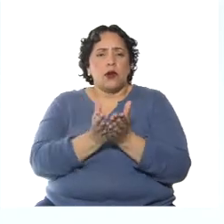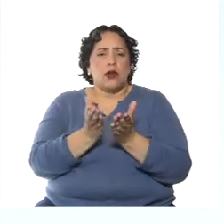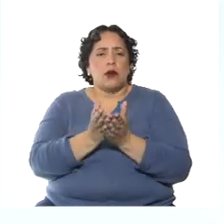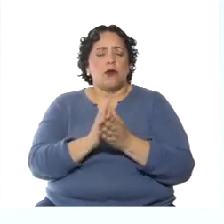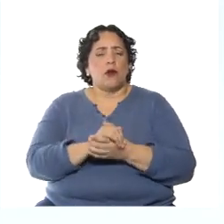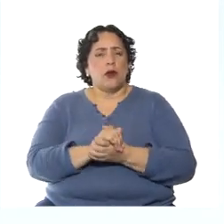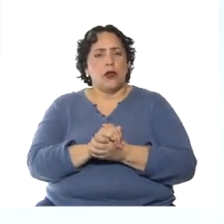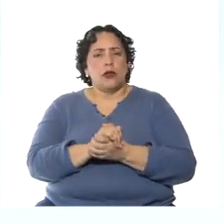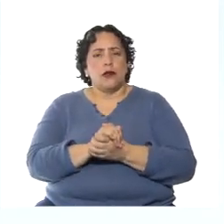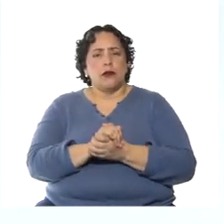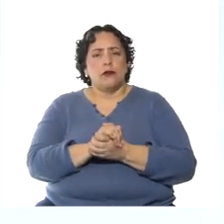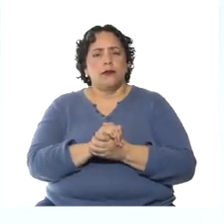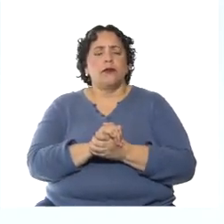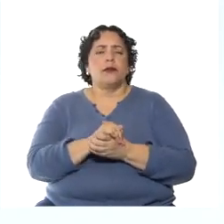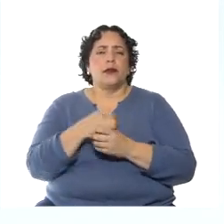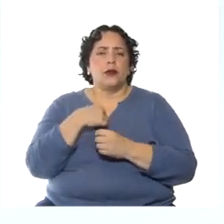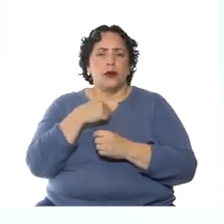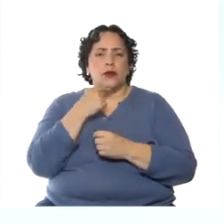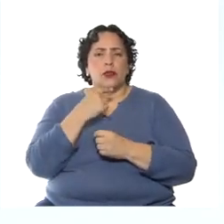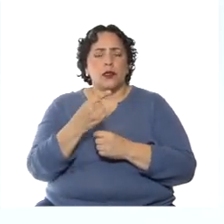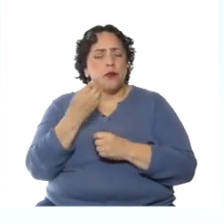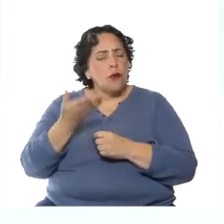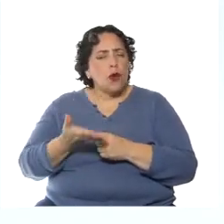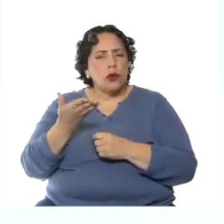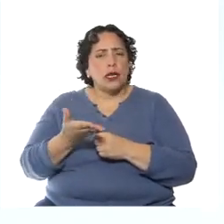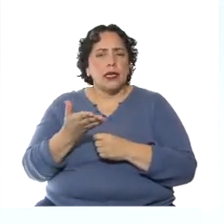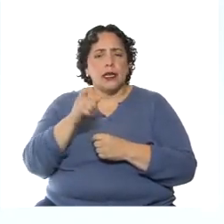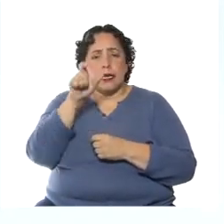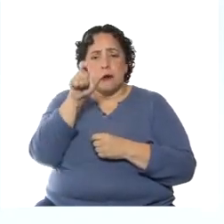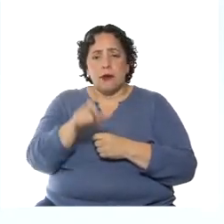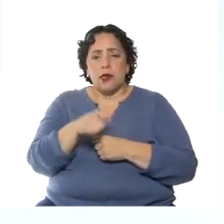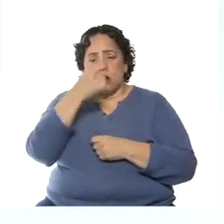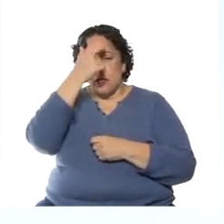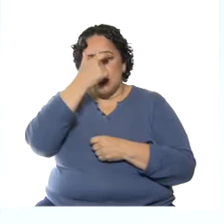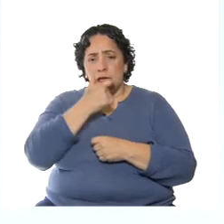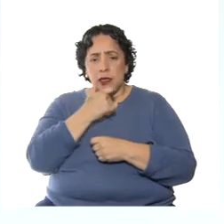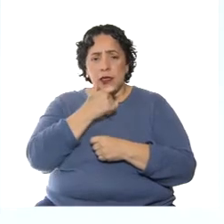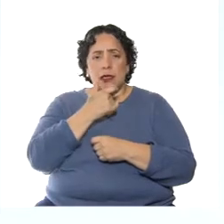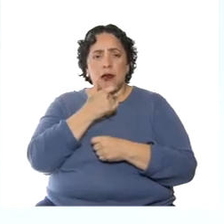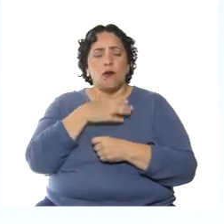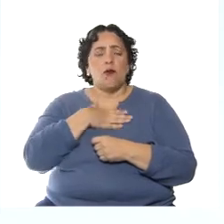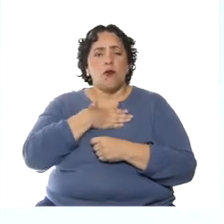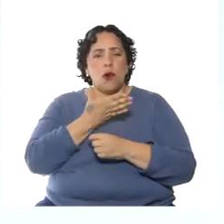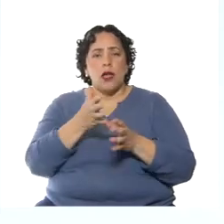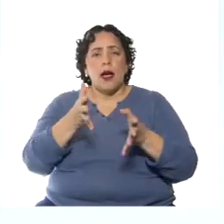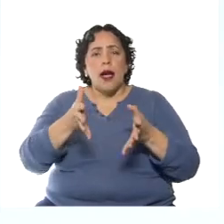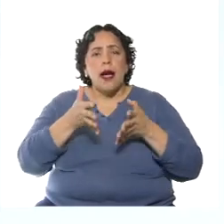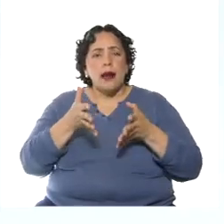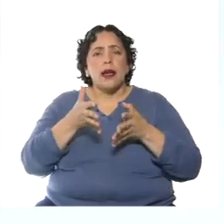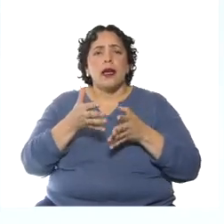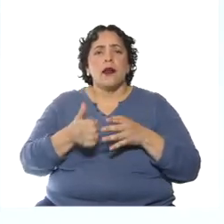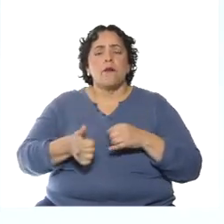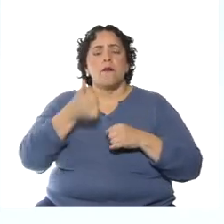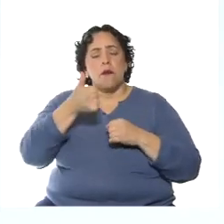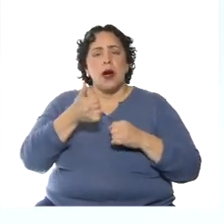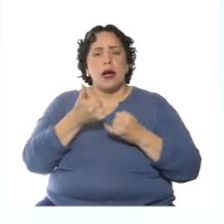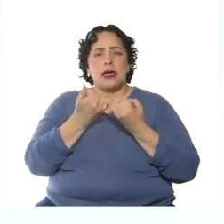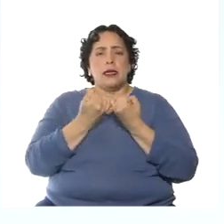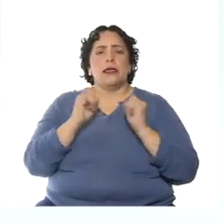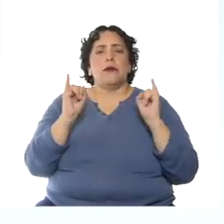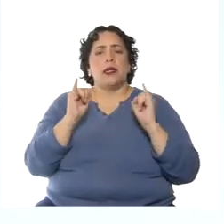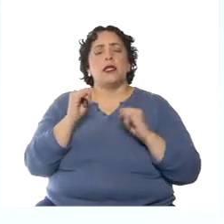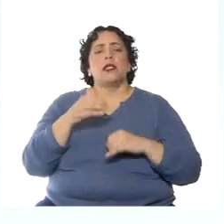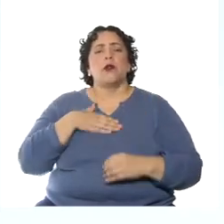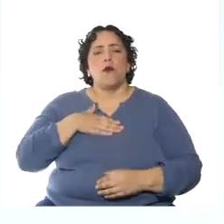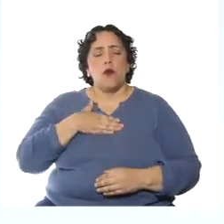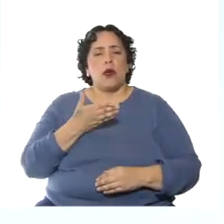mire, como les decía, lo importante es que las personas con deficiencias visuales puedan ganar la mayor cantidad de autonomía posible,